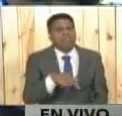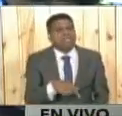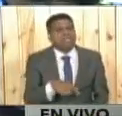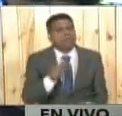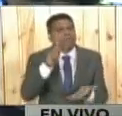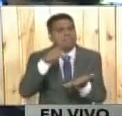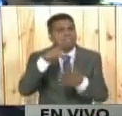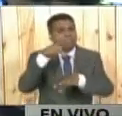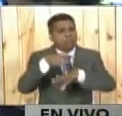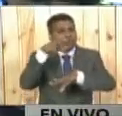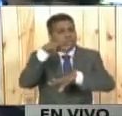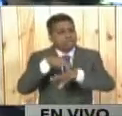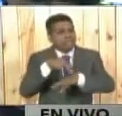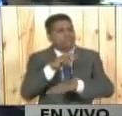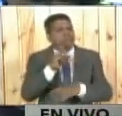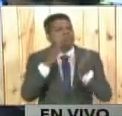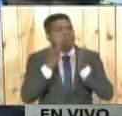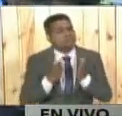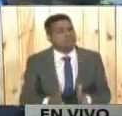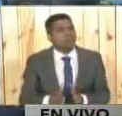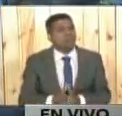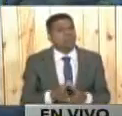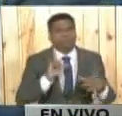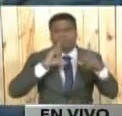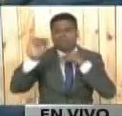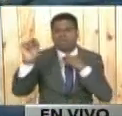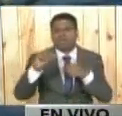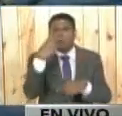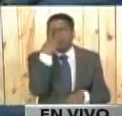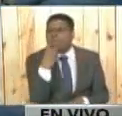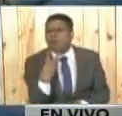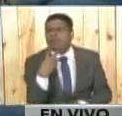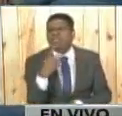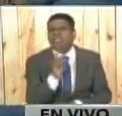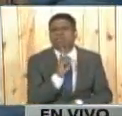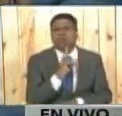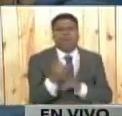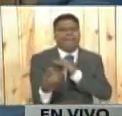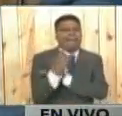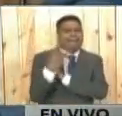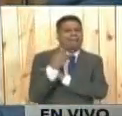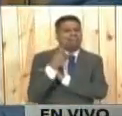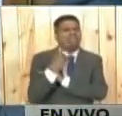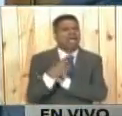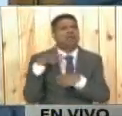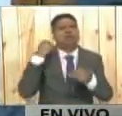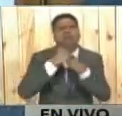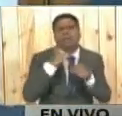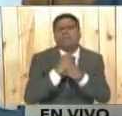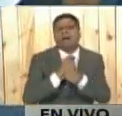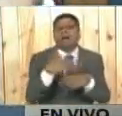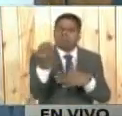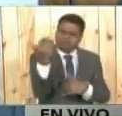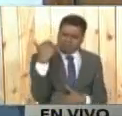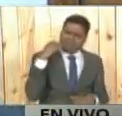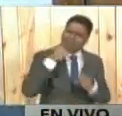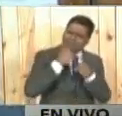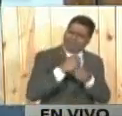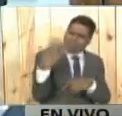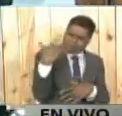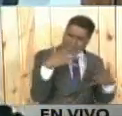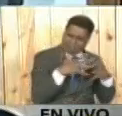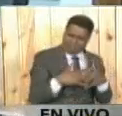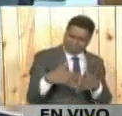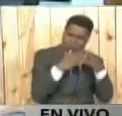puertorriqueños, prácticamente huyendo de la pobreza y bajo un falso engaño. Les ofrecieron trabajo, villas y castillas, el sueño